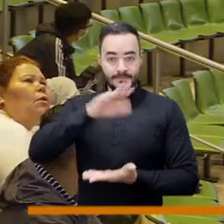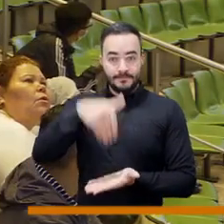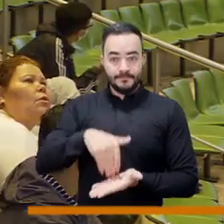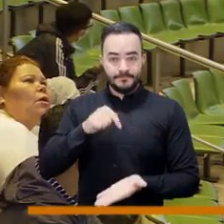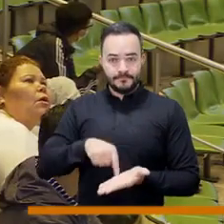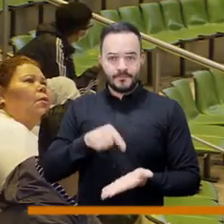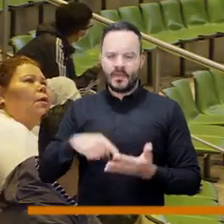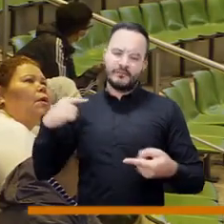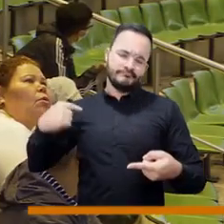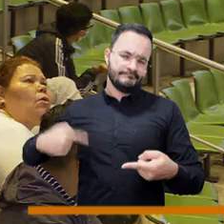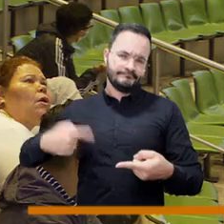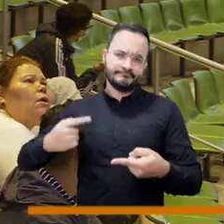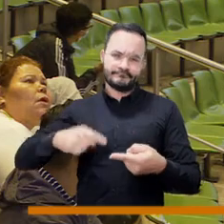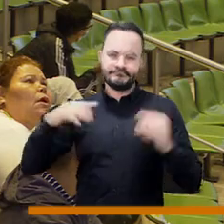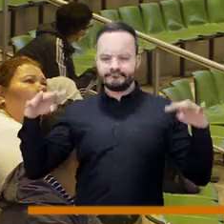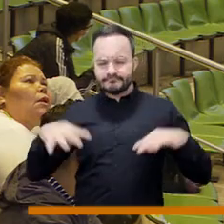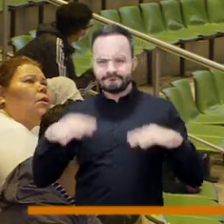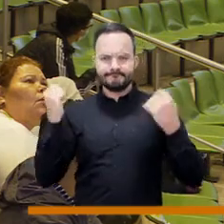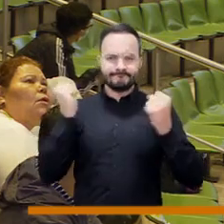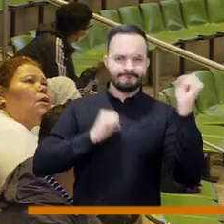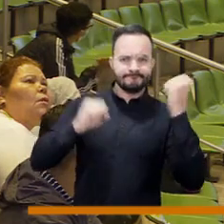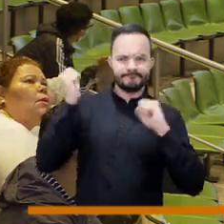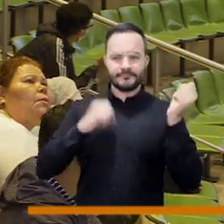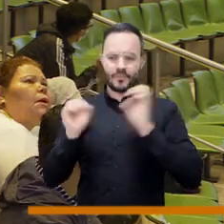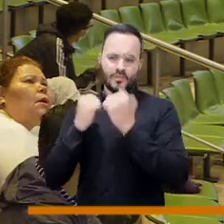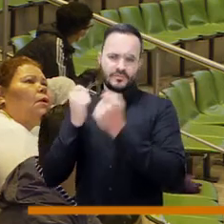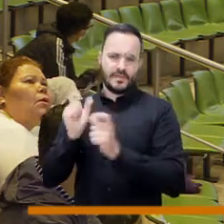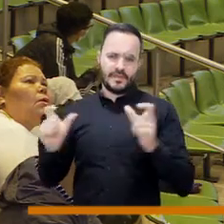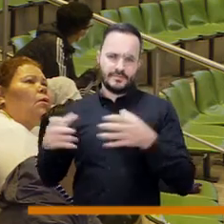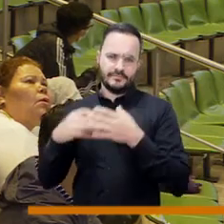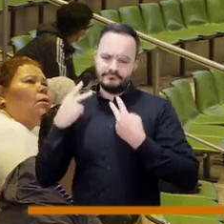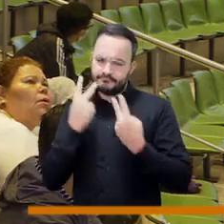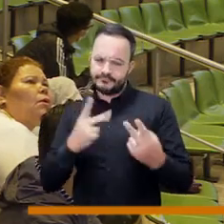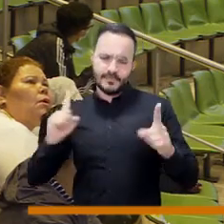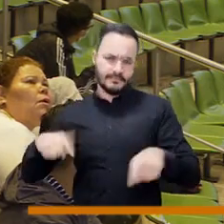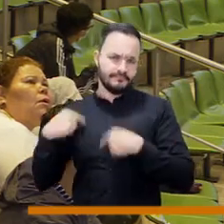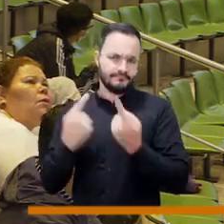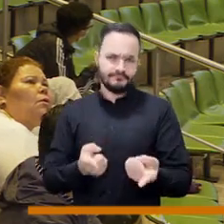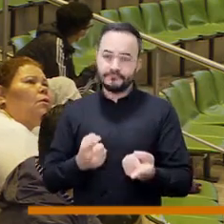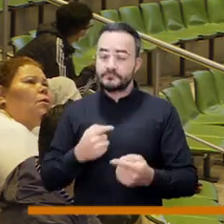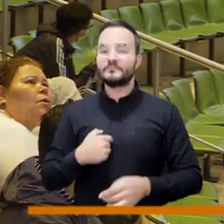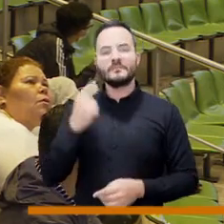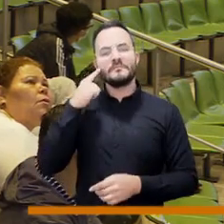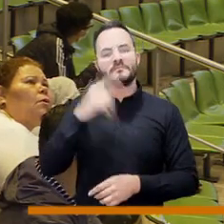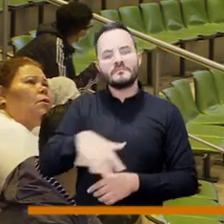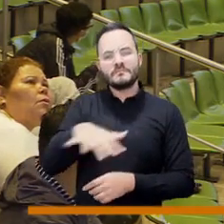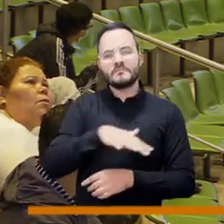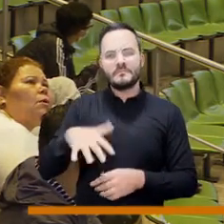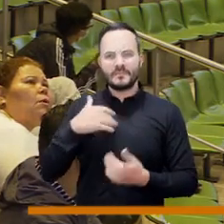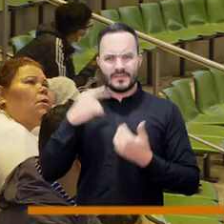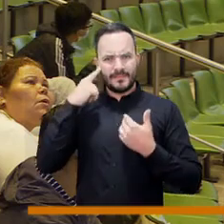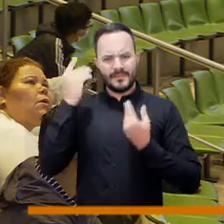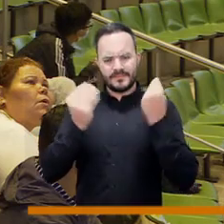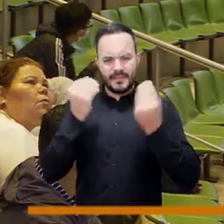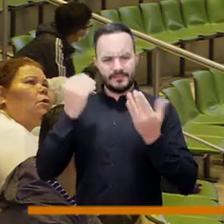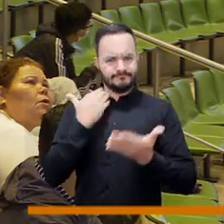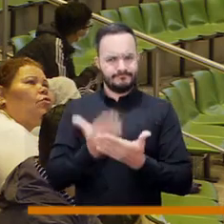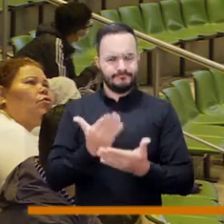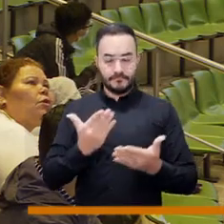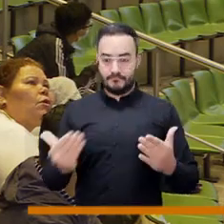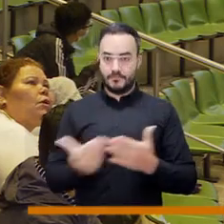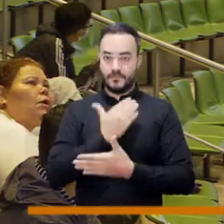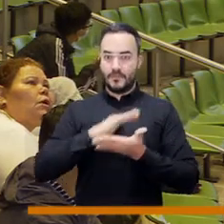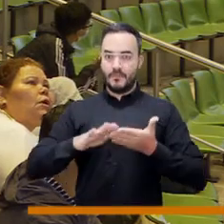La Comuna 10 La Candelaria siempre ha sido objeto de preocupación por parte de los concejales de Medellín. ¿Cómo hacer de este territorio